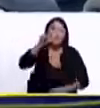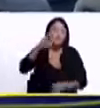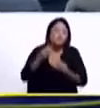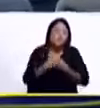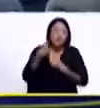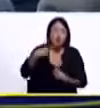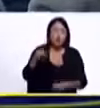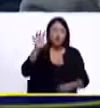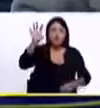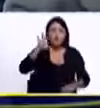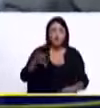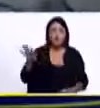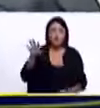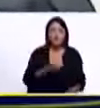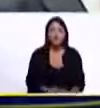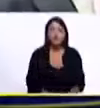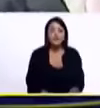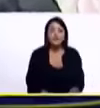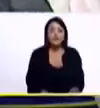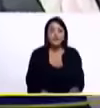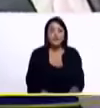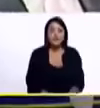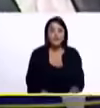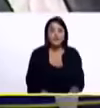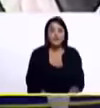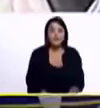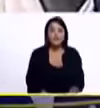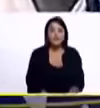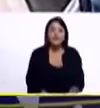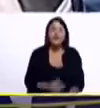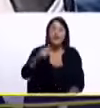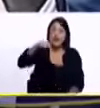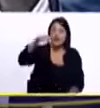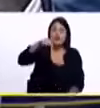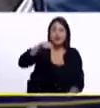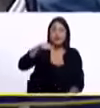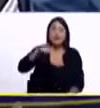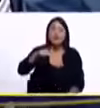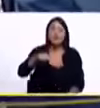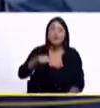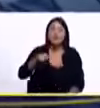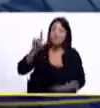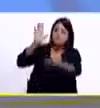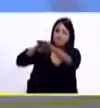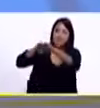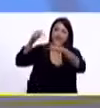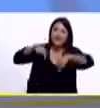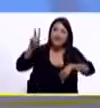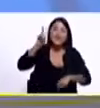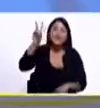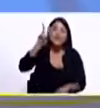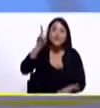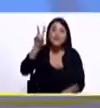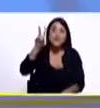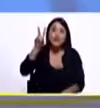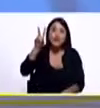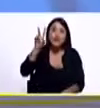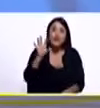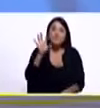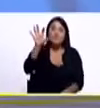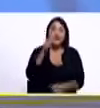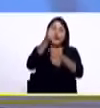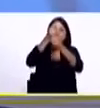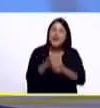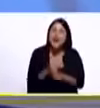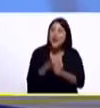ellas, migrantes de Venezuela, aquí está su tierra, aquí está su raíz, aquí está su patria